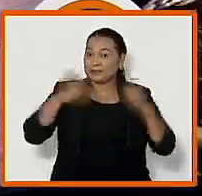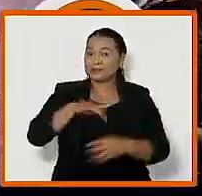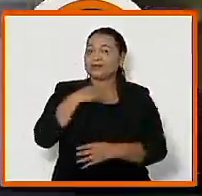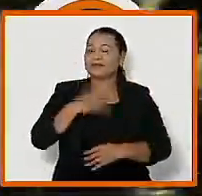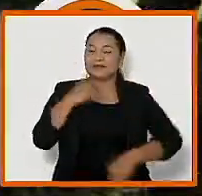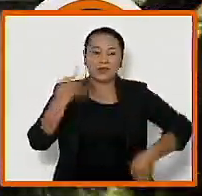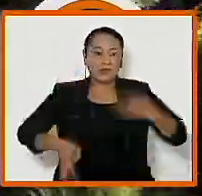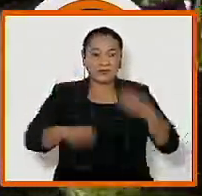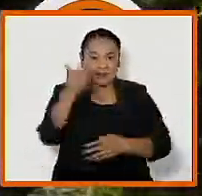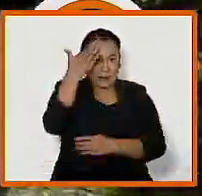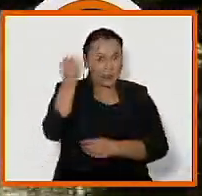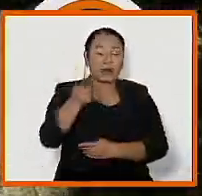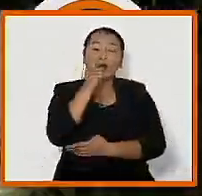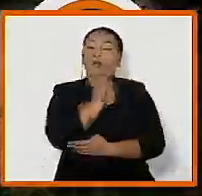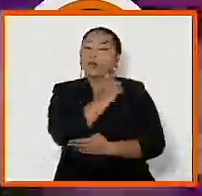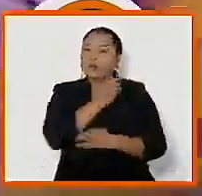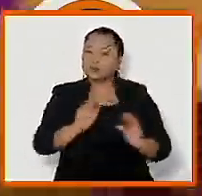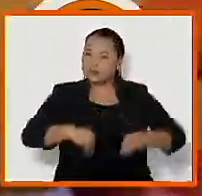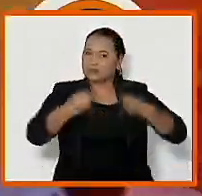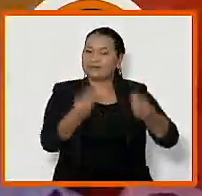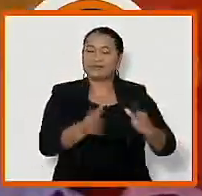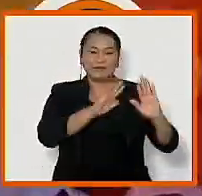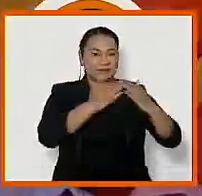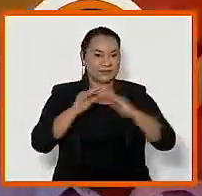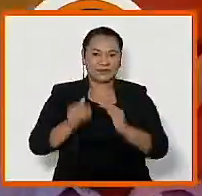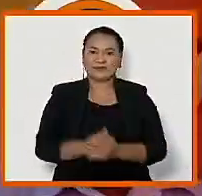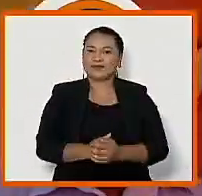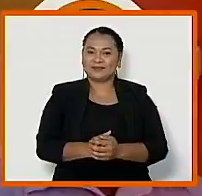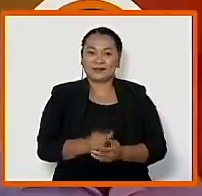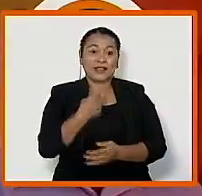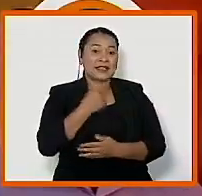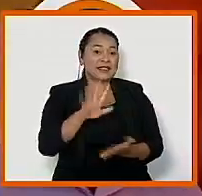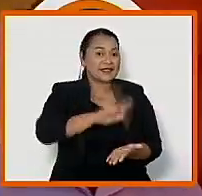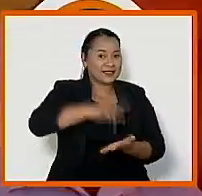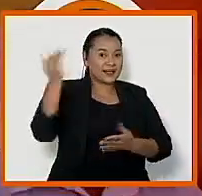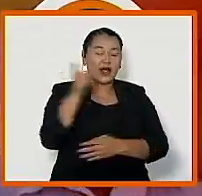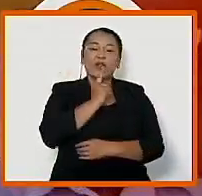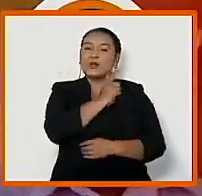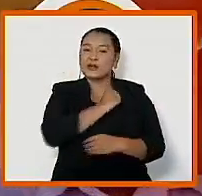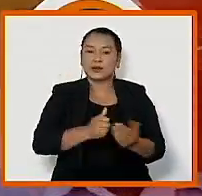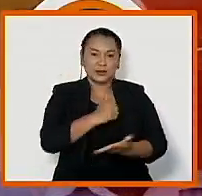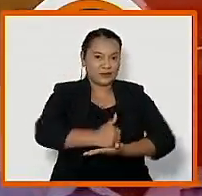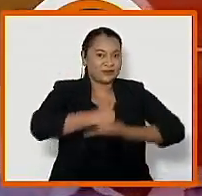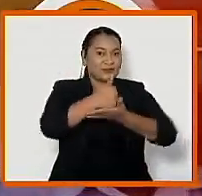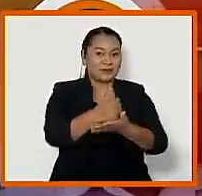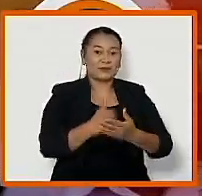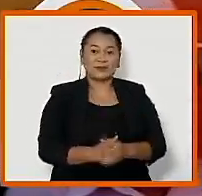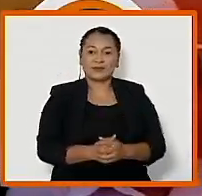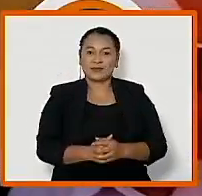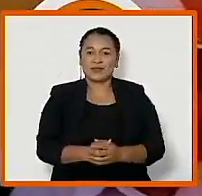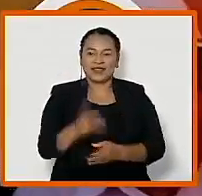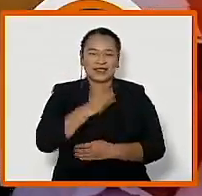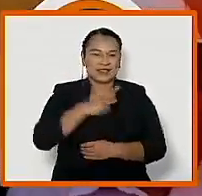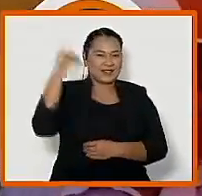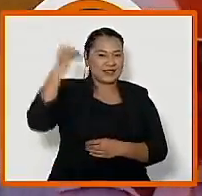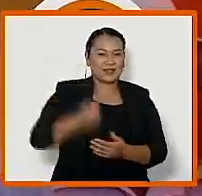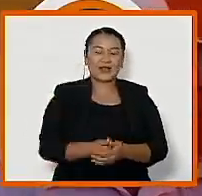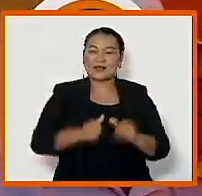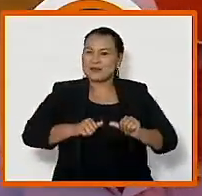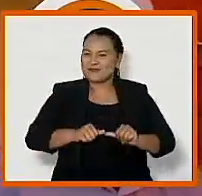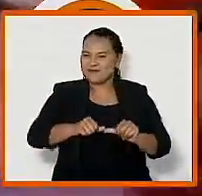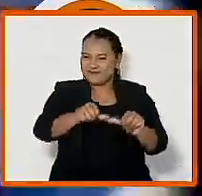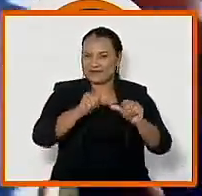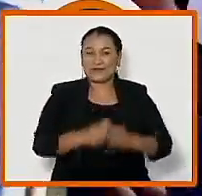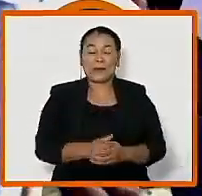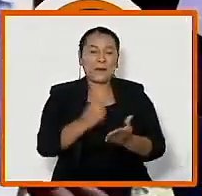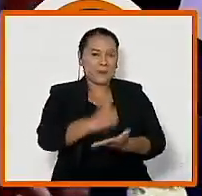Loto llevó a sus hogares. Gracias a Loto por la ayuda que nos está dando. Y esperamos y confiamos en Dios que les siga dando fuerza para que los sigan